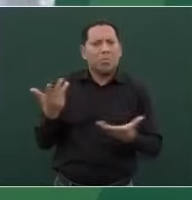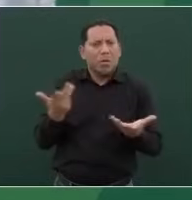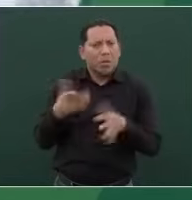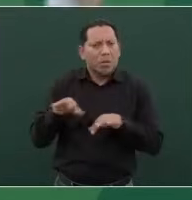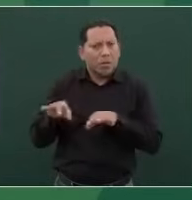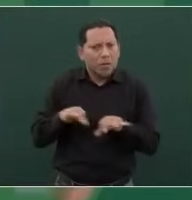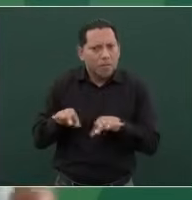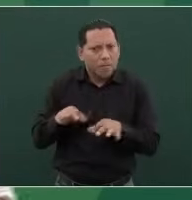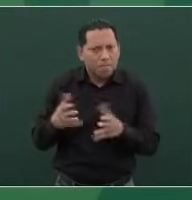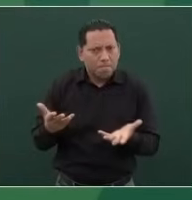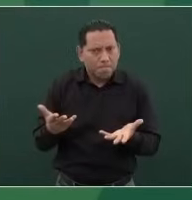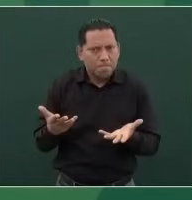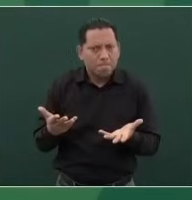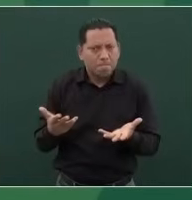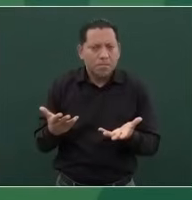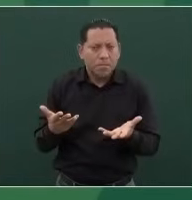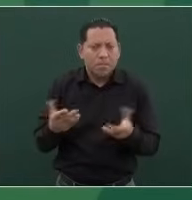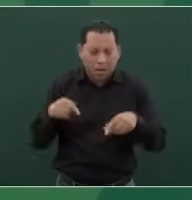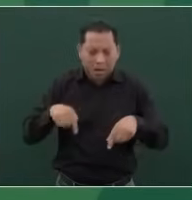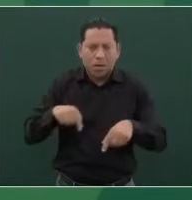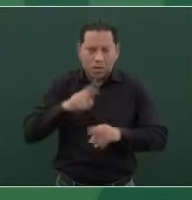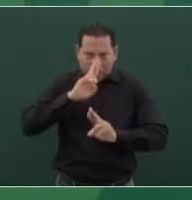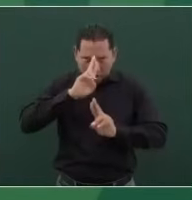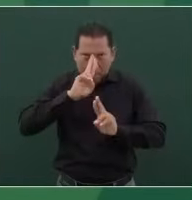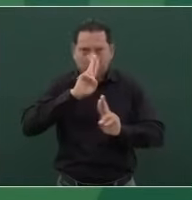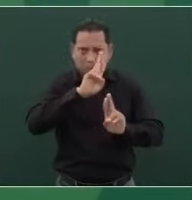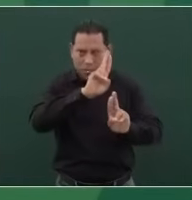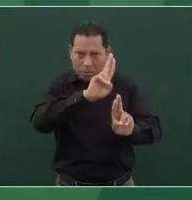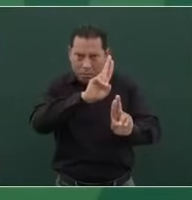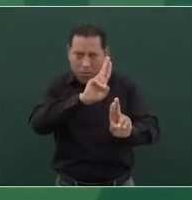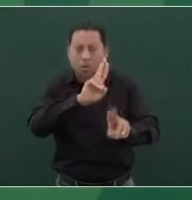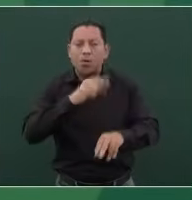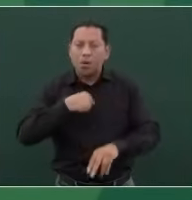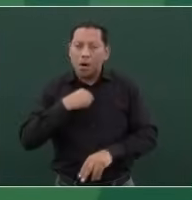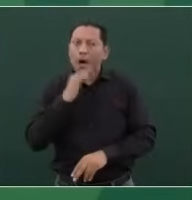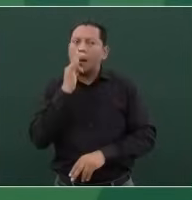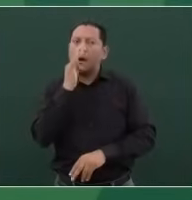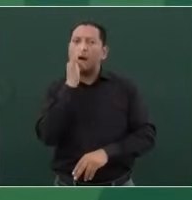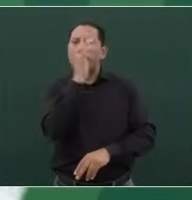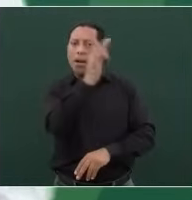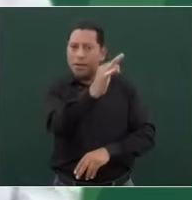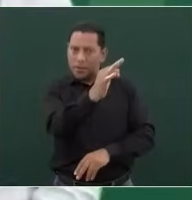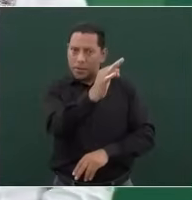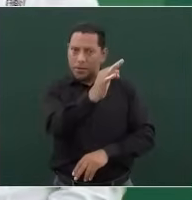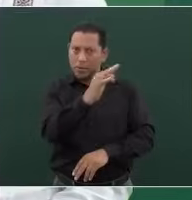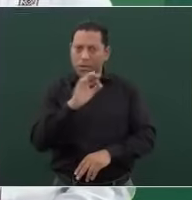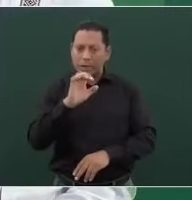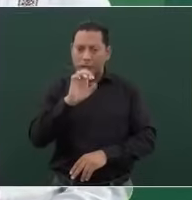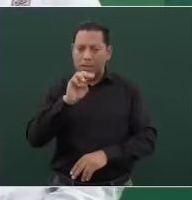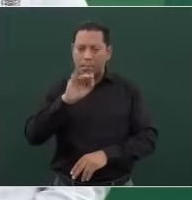aquí de manera muy respetuosa le mando a decir a Emilio